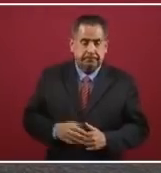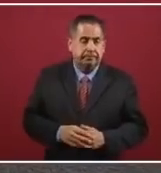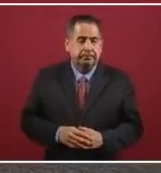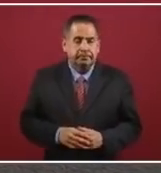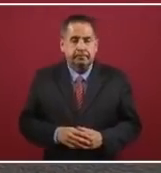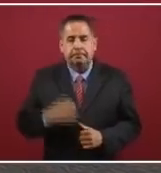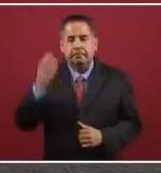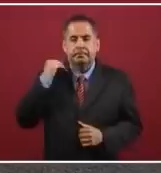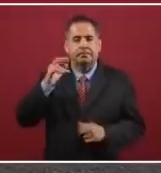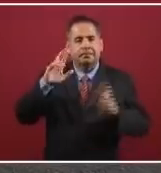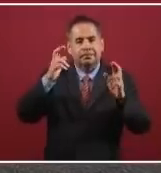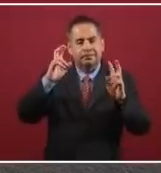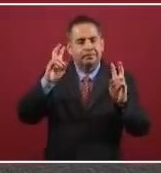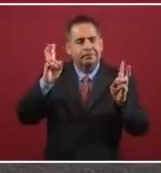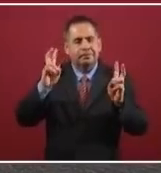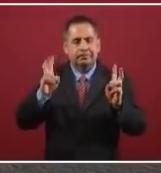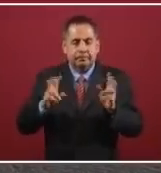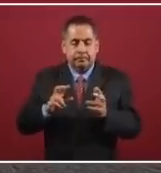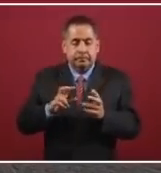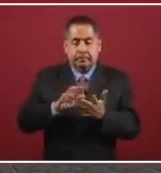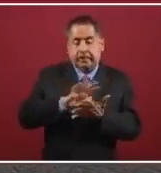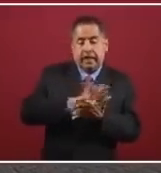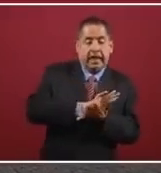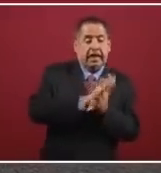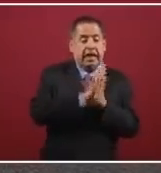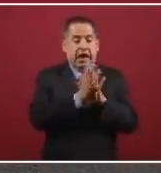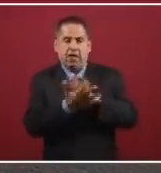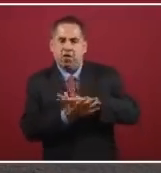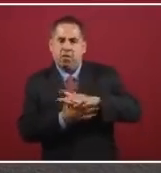eran las llamadas reformas estructurales.